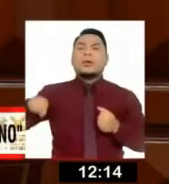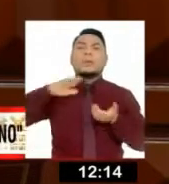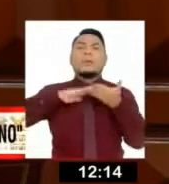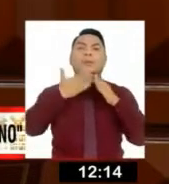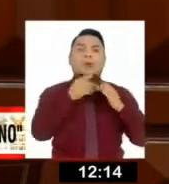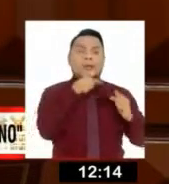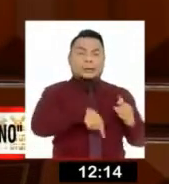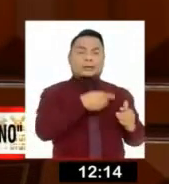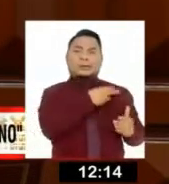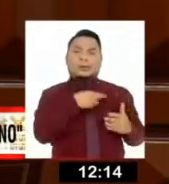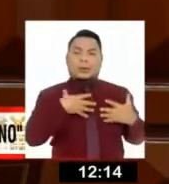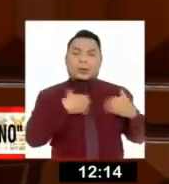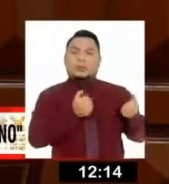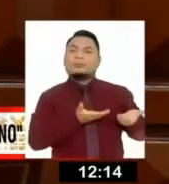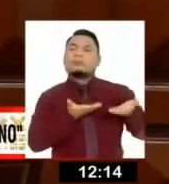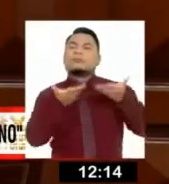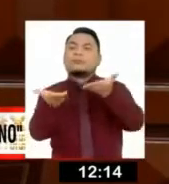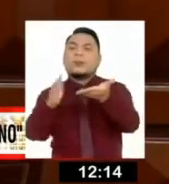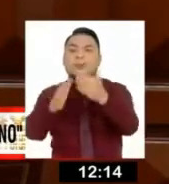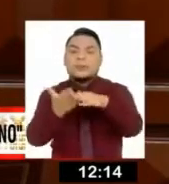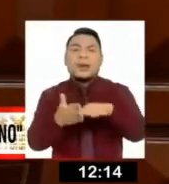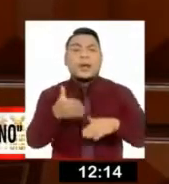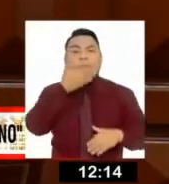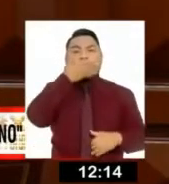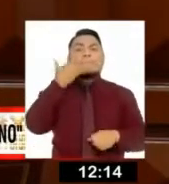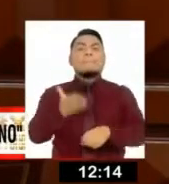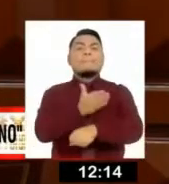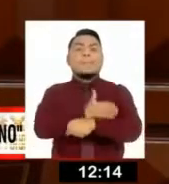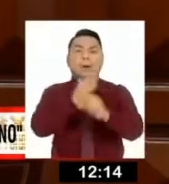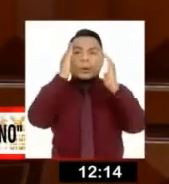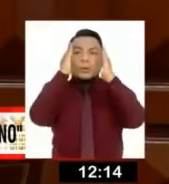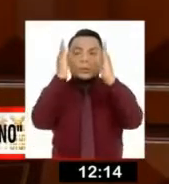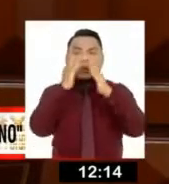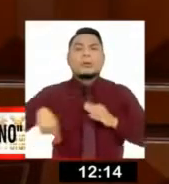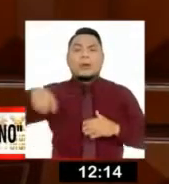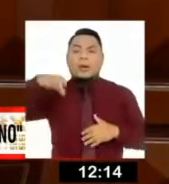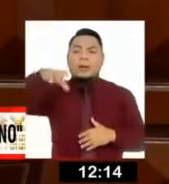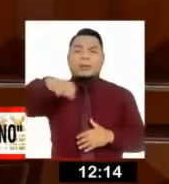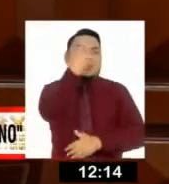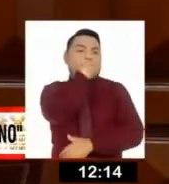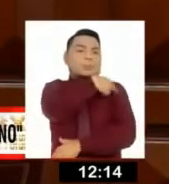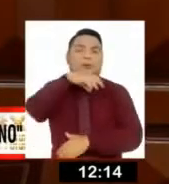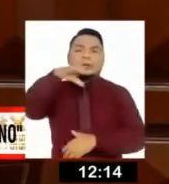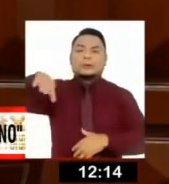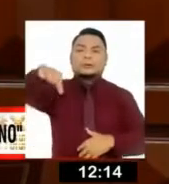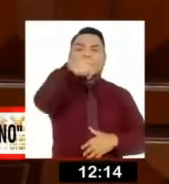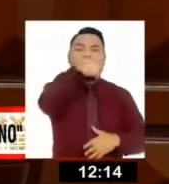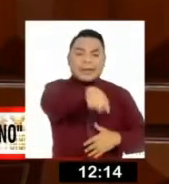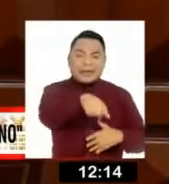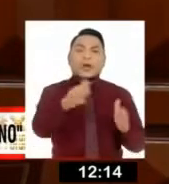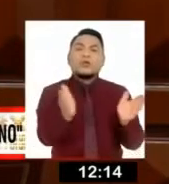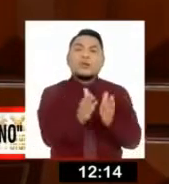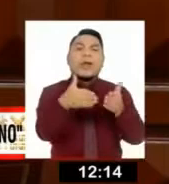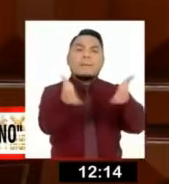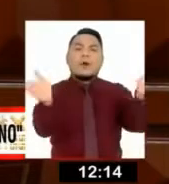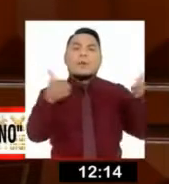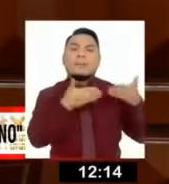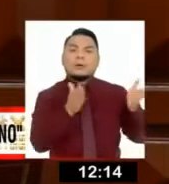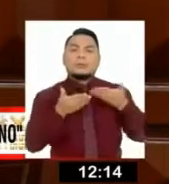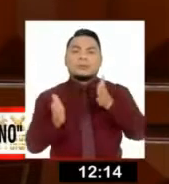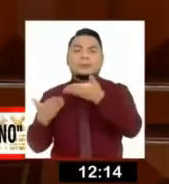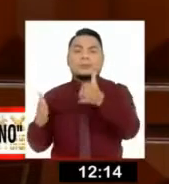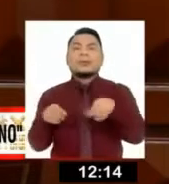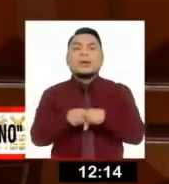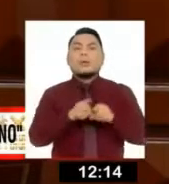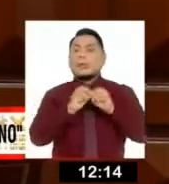población. Mejoraremos la capacidad de atención de centros y postas de salud e impulsaremos la